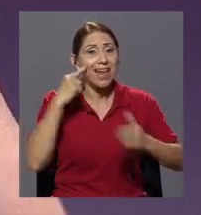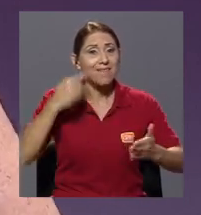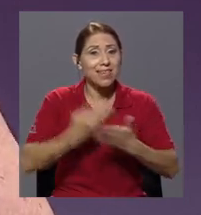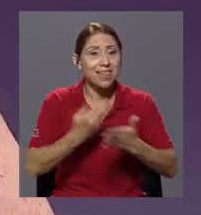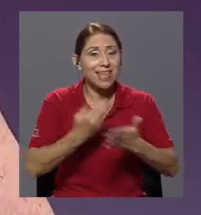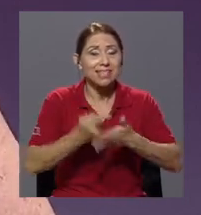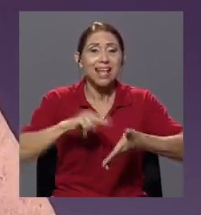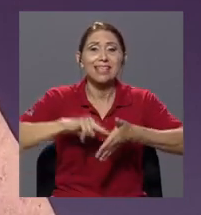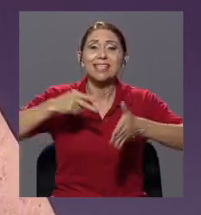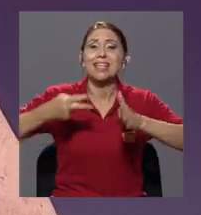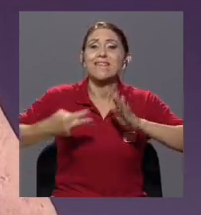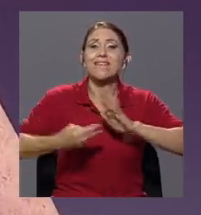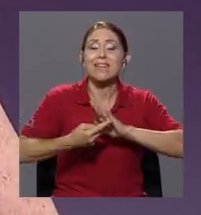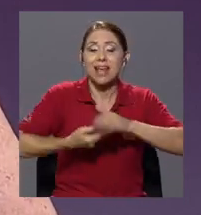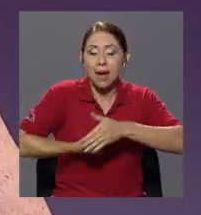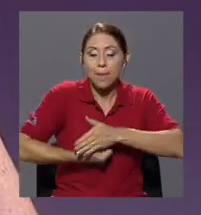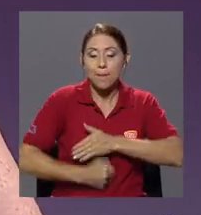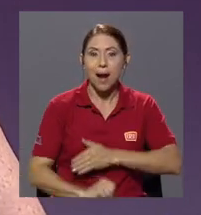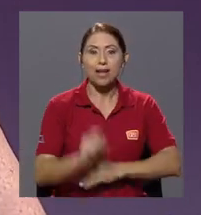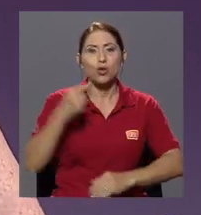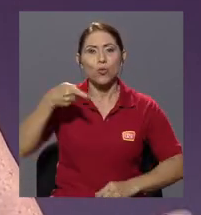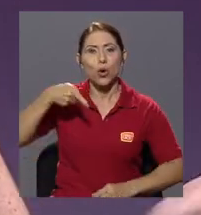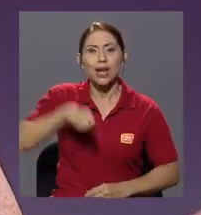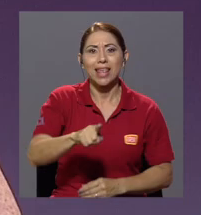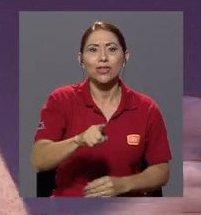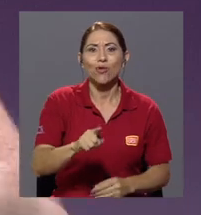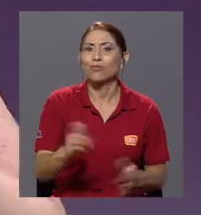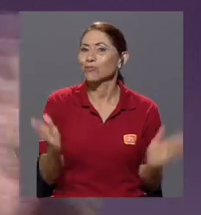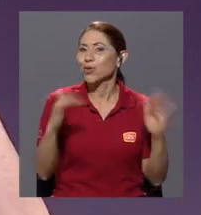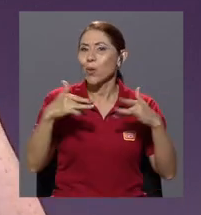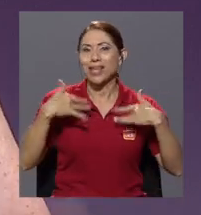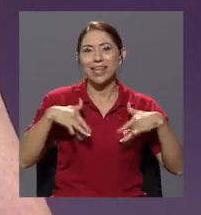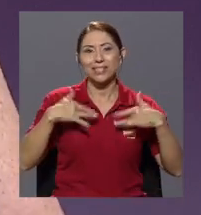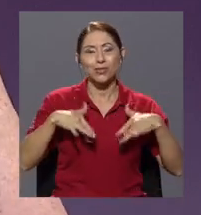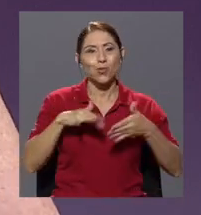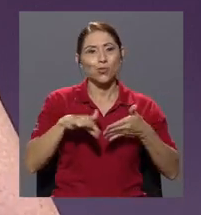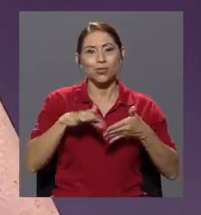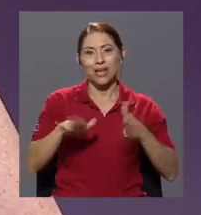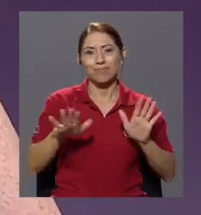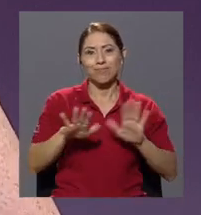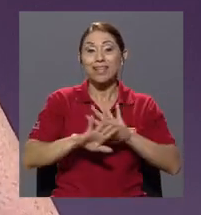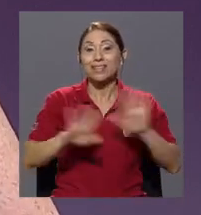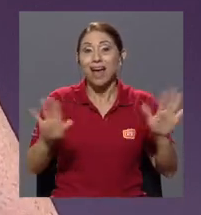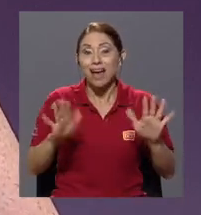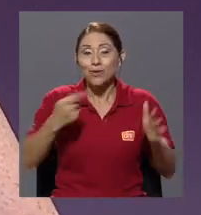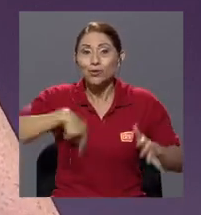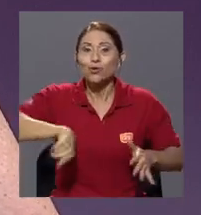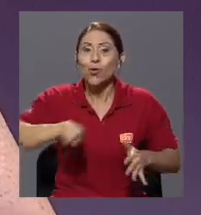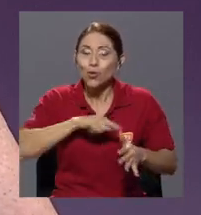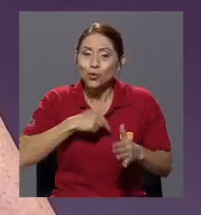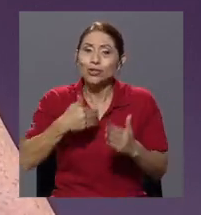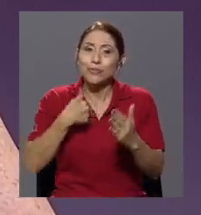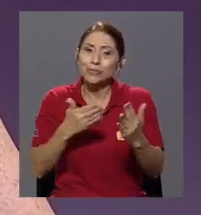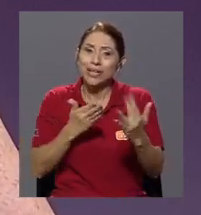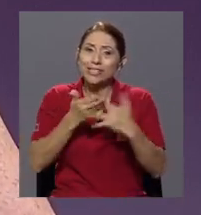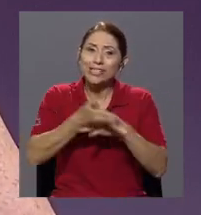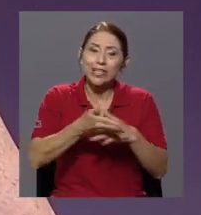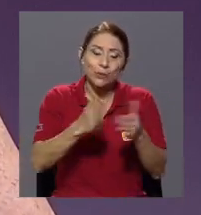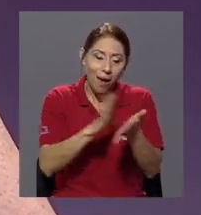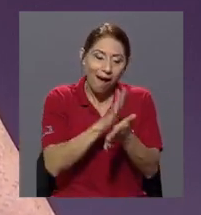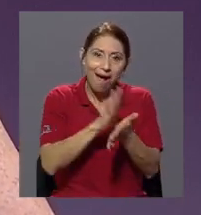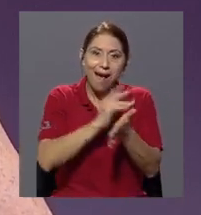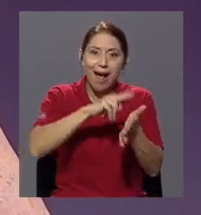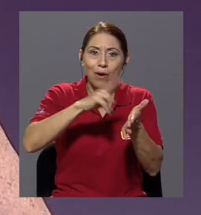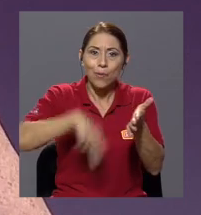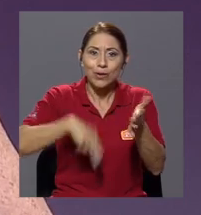violento porque eso eso no hay excusa ya ya tenemos acceso a los acuerdos internacionales